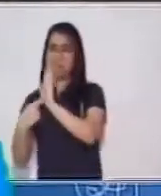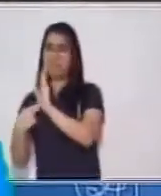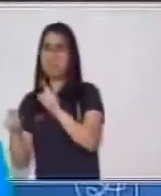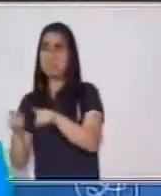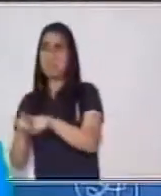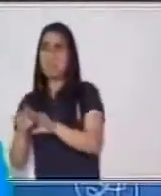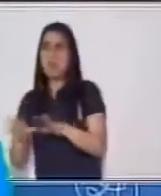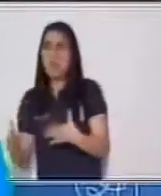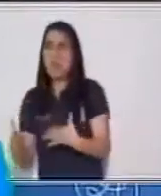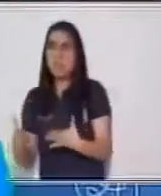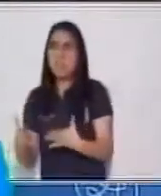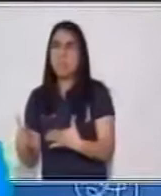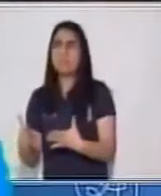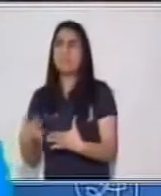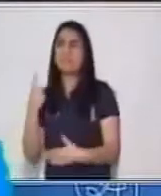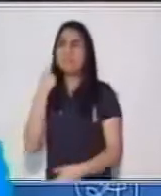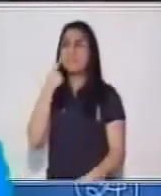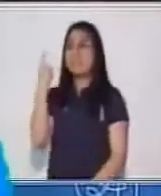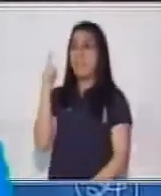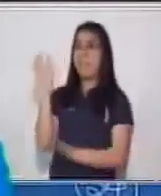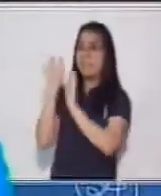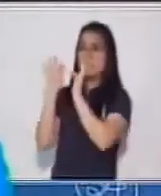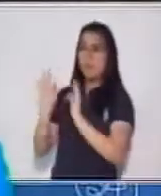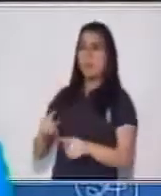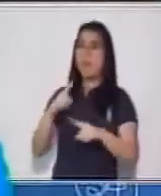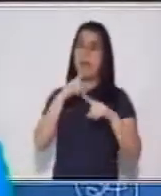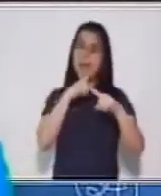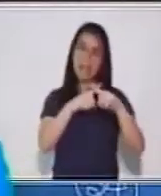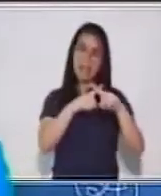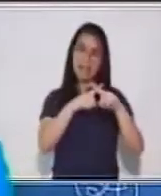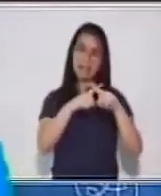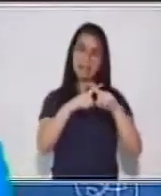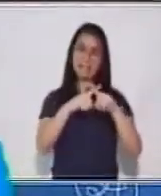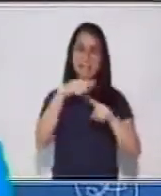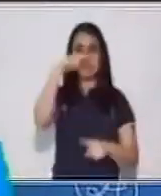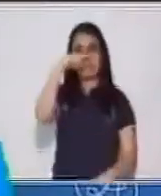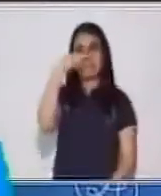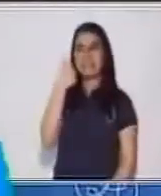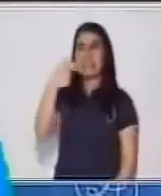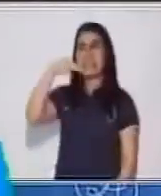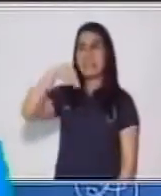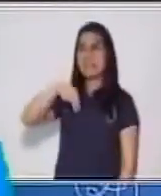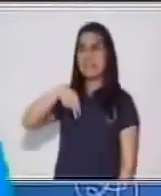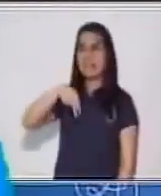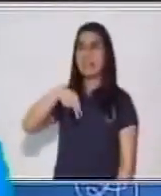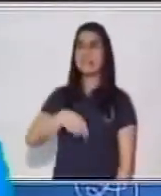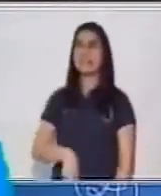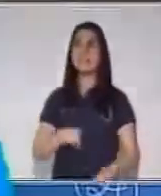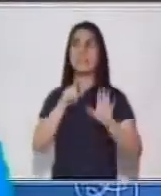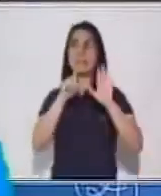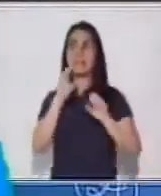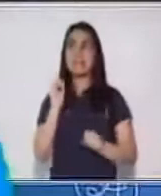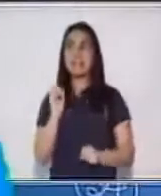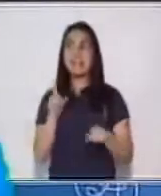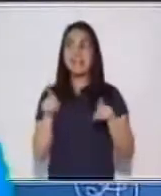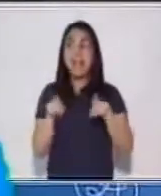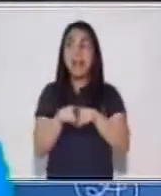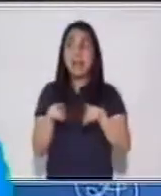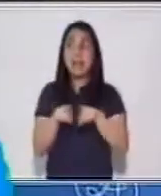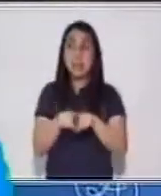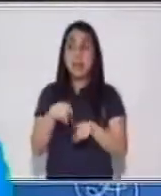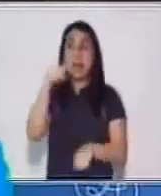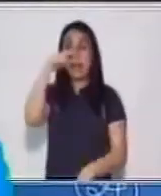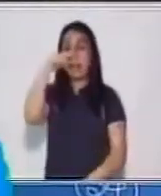ecuación. Entonces las podemos unir y escribir esta ecuación de primer grado